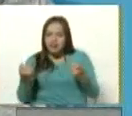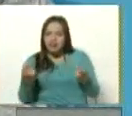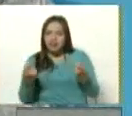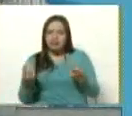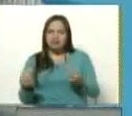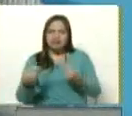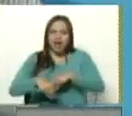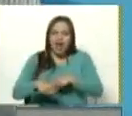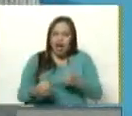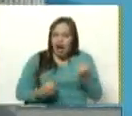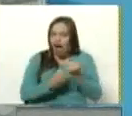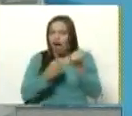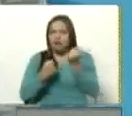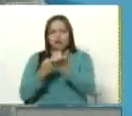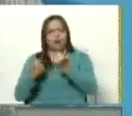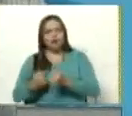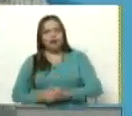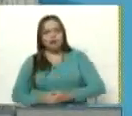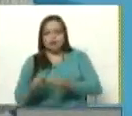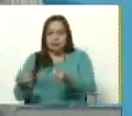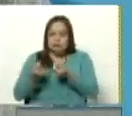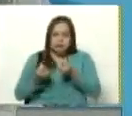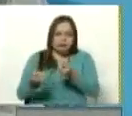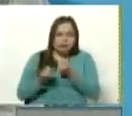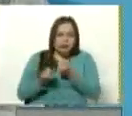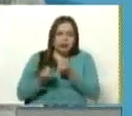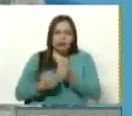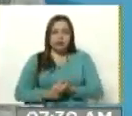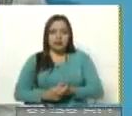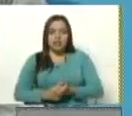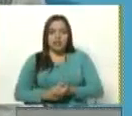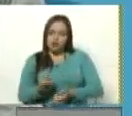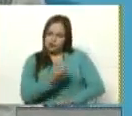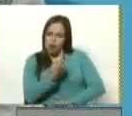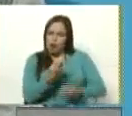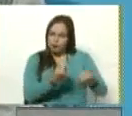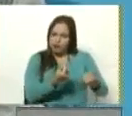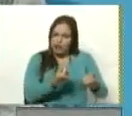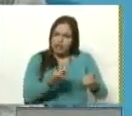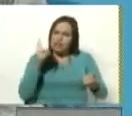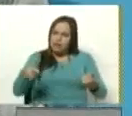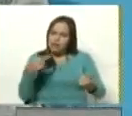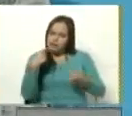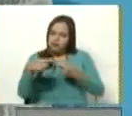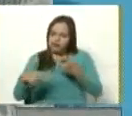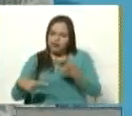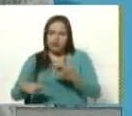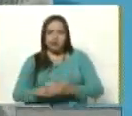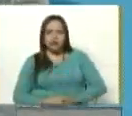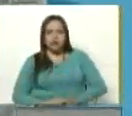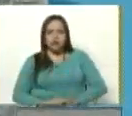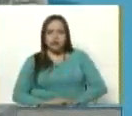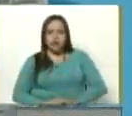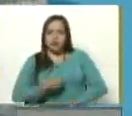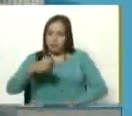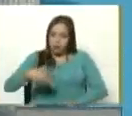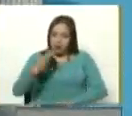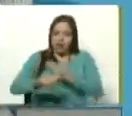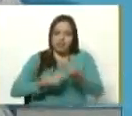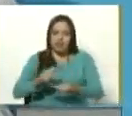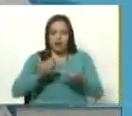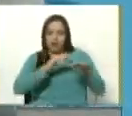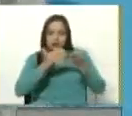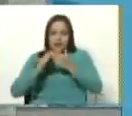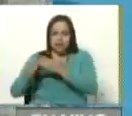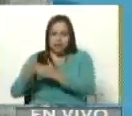apoyo y recursos, no solamente financieros, sino material para poder hacer una buena comunicación y una comunicación